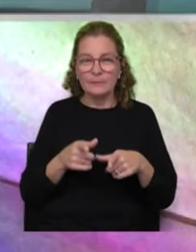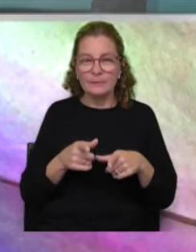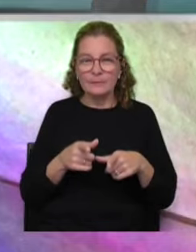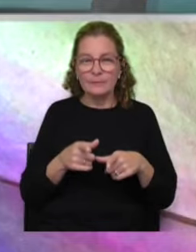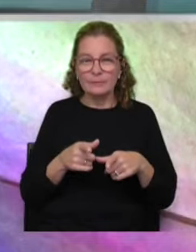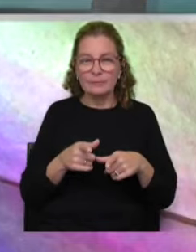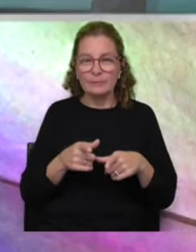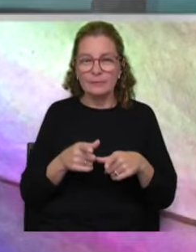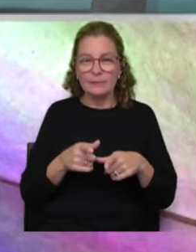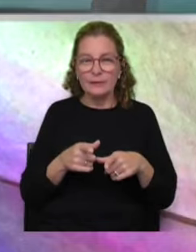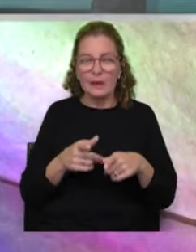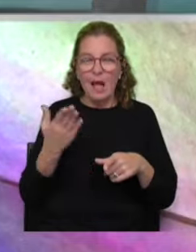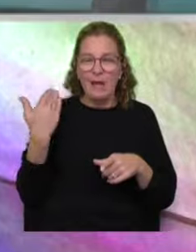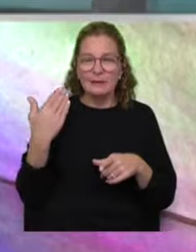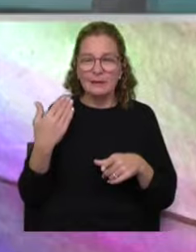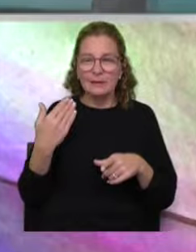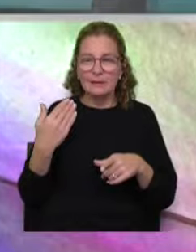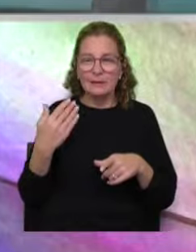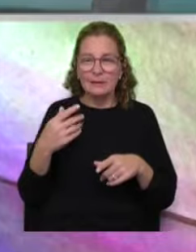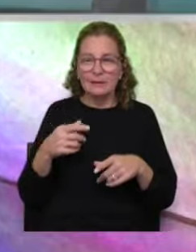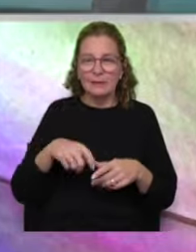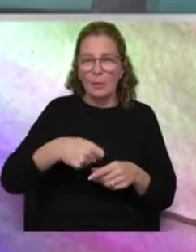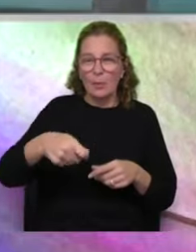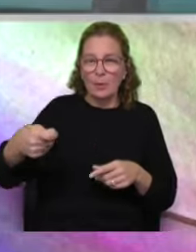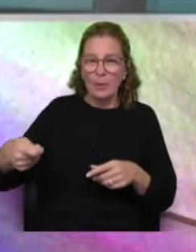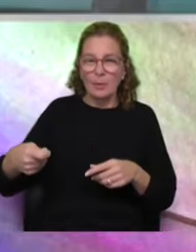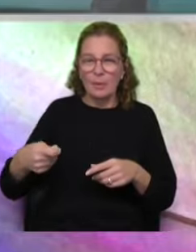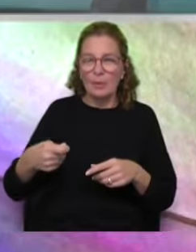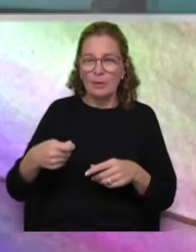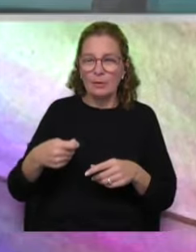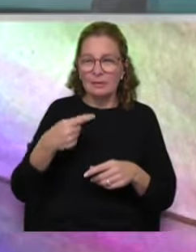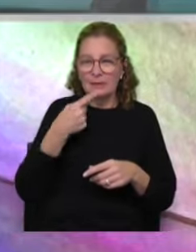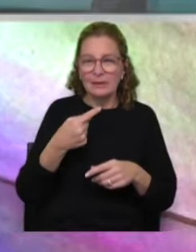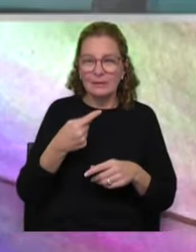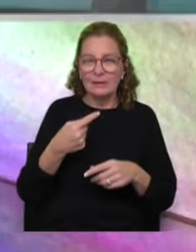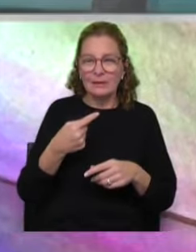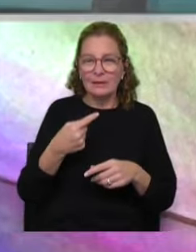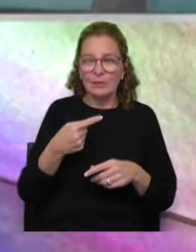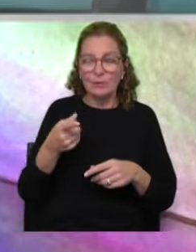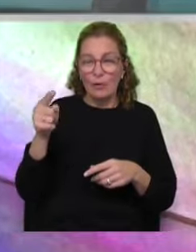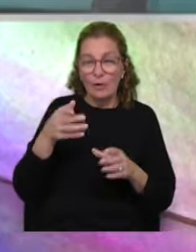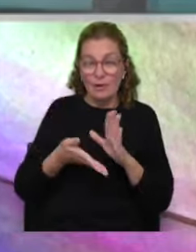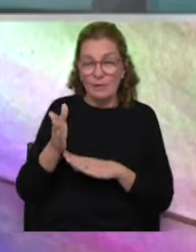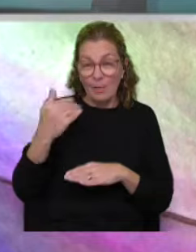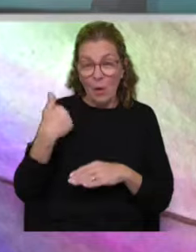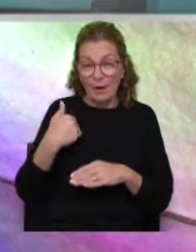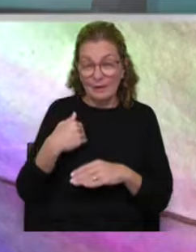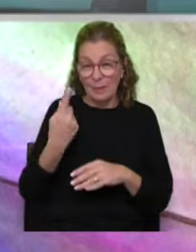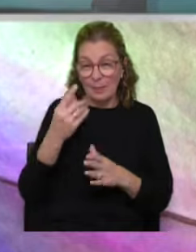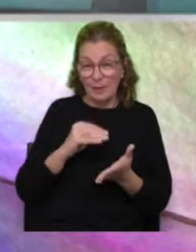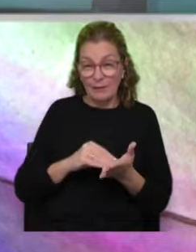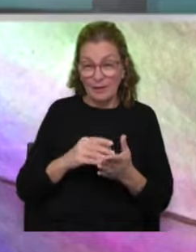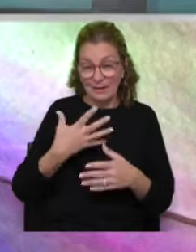con los jugulares en esa época y se salía mucho a volantear. Sí, de peregrinación, se peregrinaba. Y cuando íbamos a Buenos Aires, en Argentina lo mismo. Llevábamos